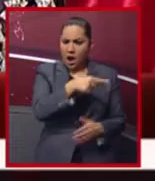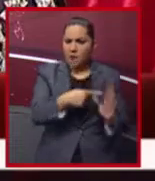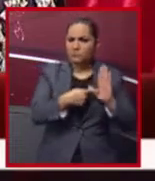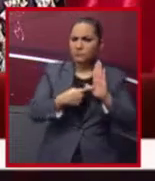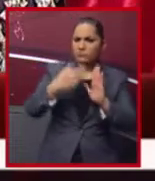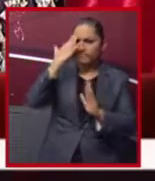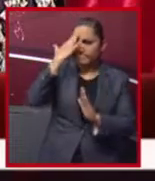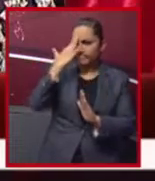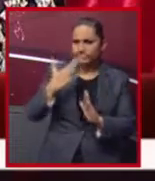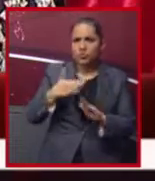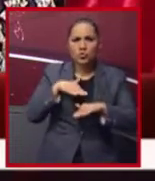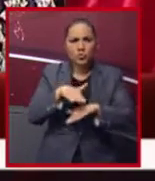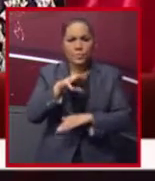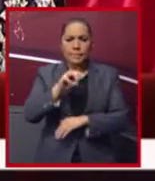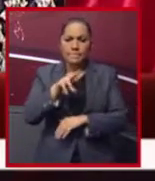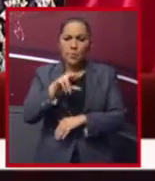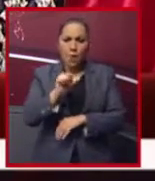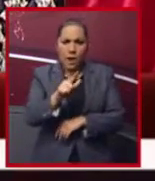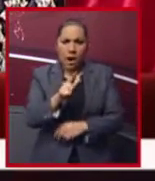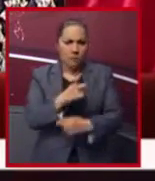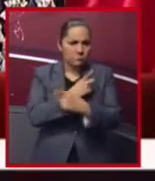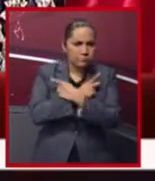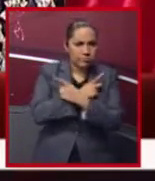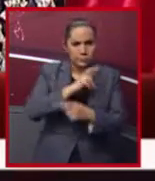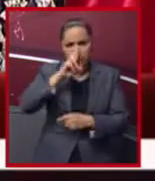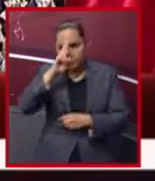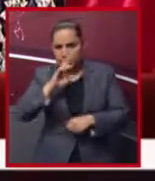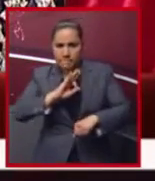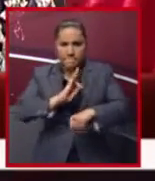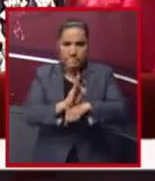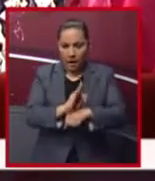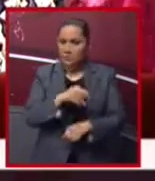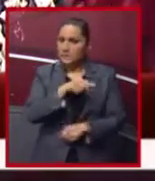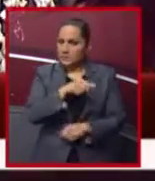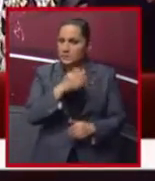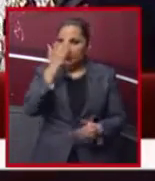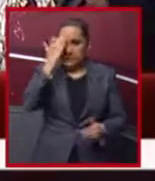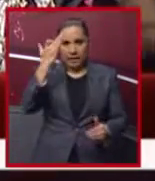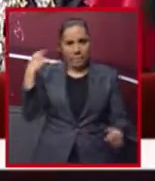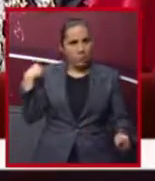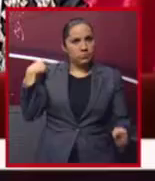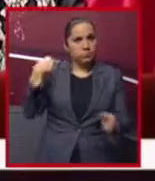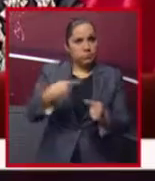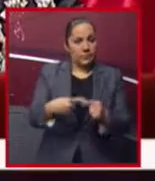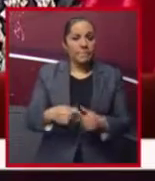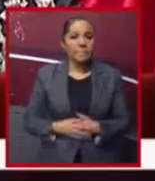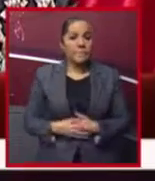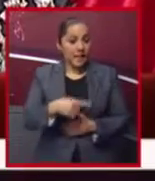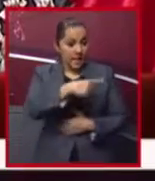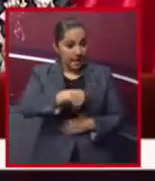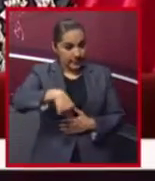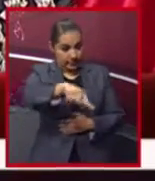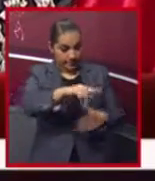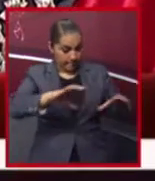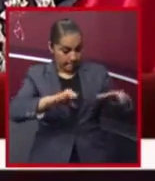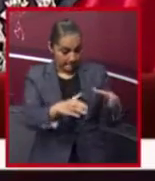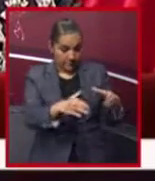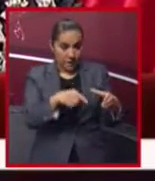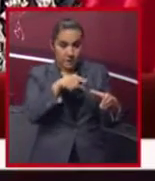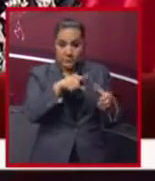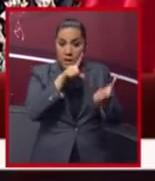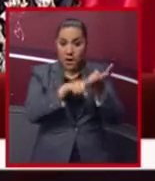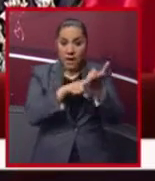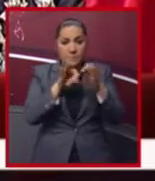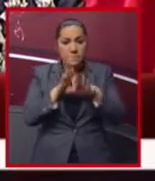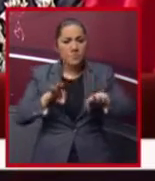Yo creo que el gran mérito de la comisión per se es que tiene autoridad moral, que